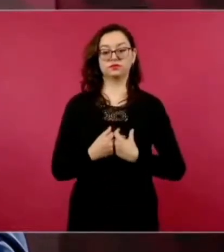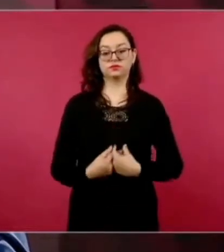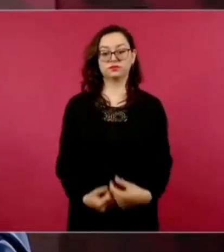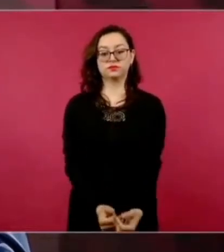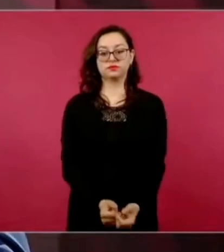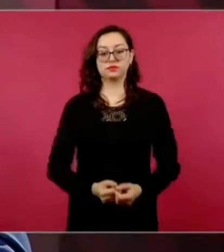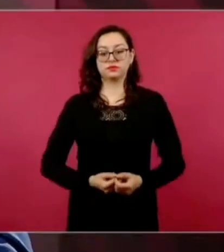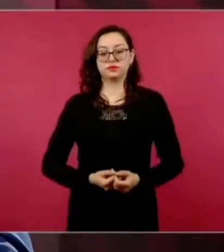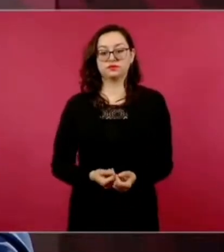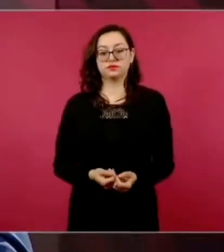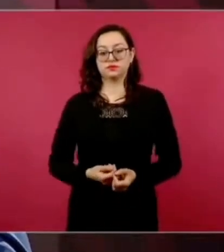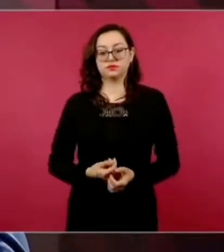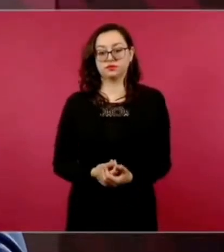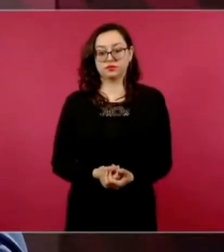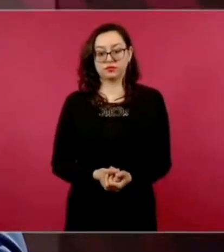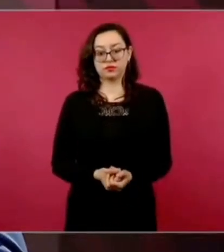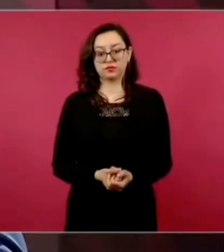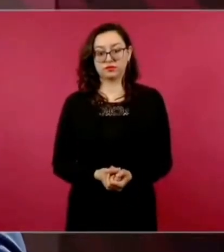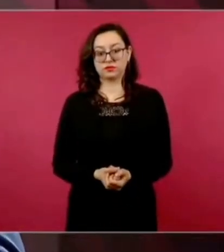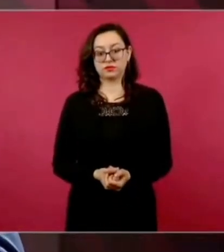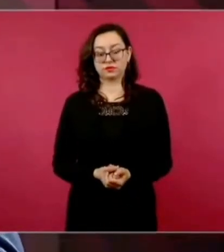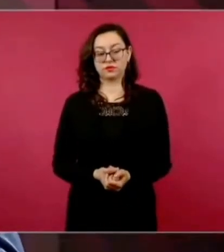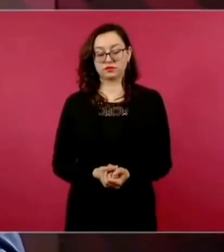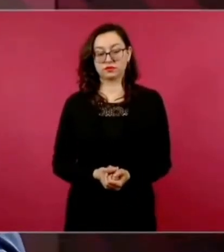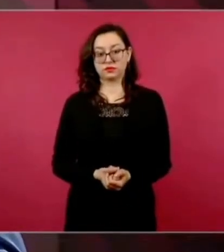no poner candados.